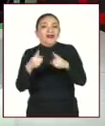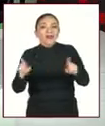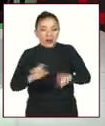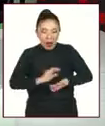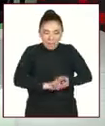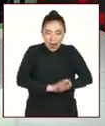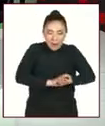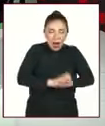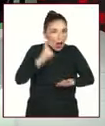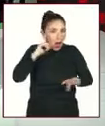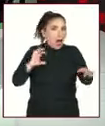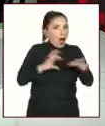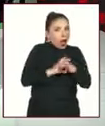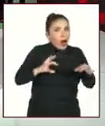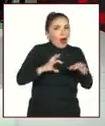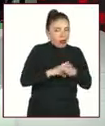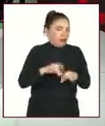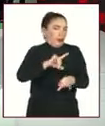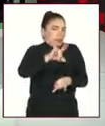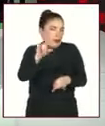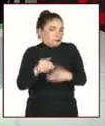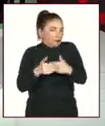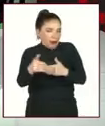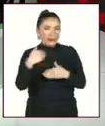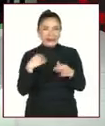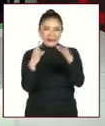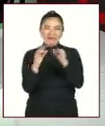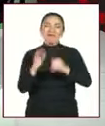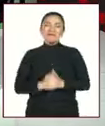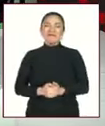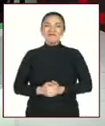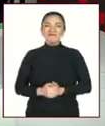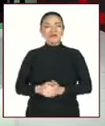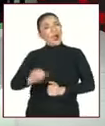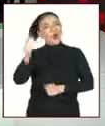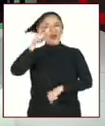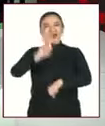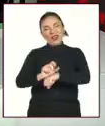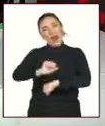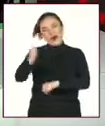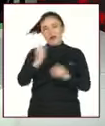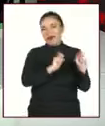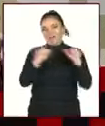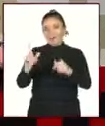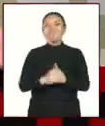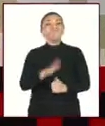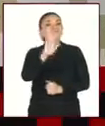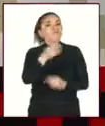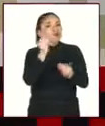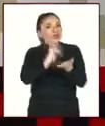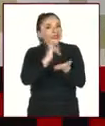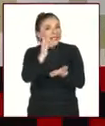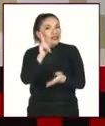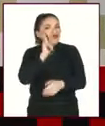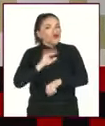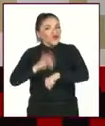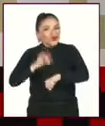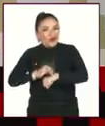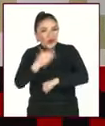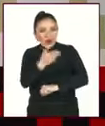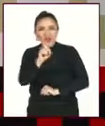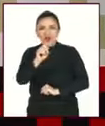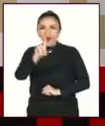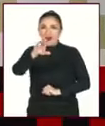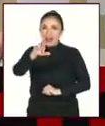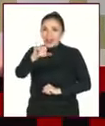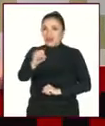compresiones. Las compresiones. Pero después hablaremos. Más adelante, en otro programa lo haremos. Pues muchas gracias, doctora Doris,